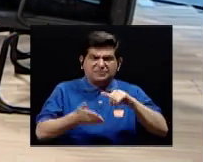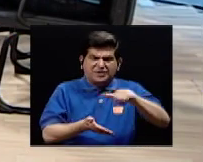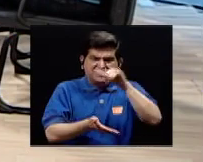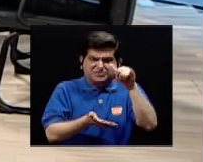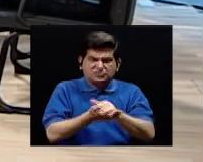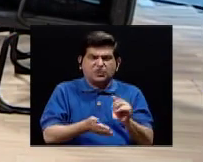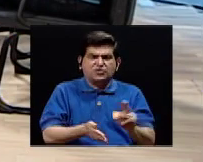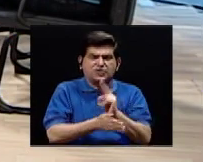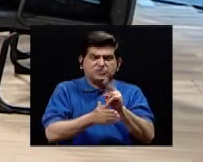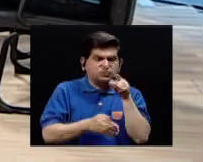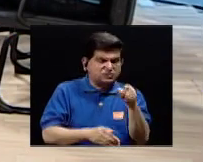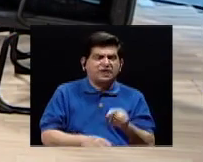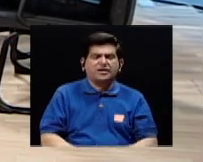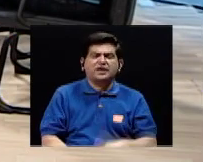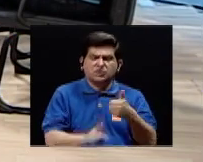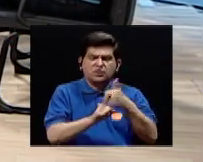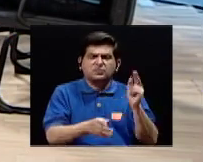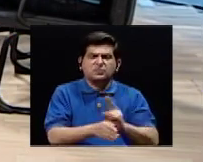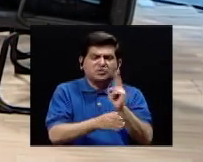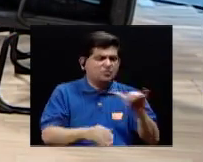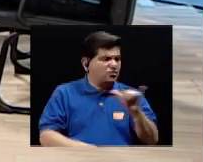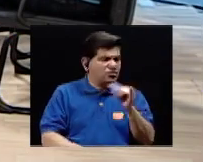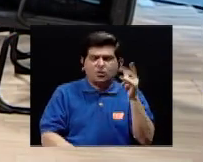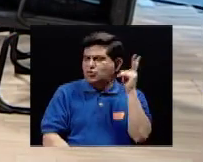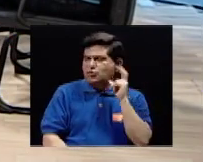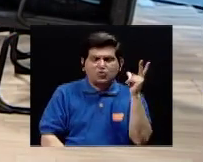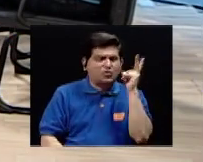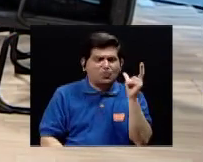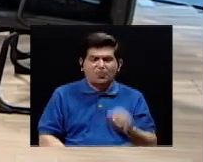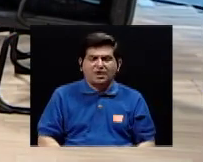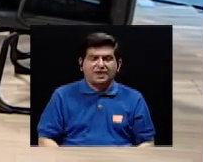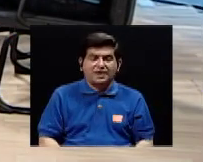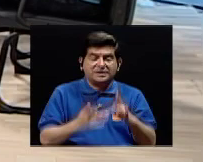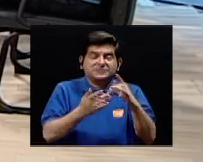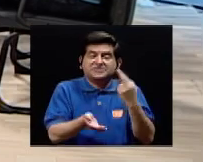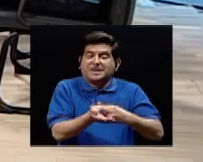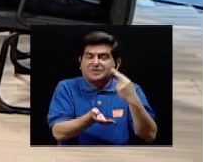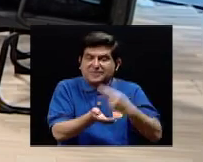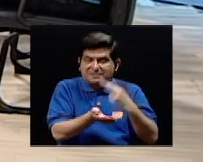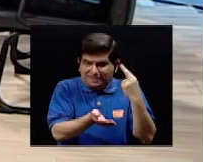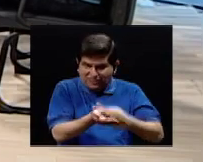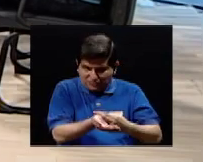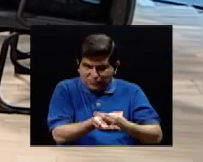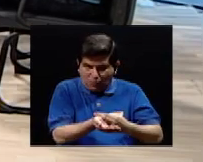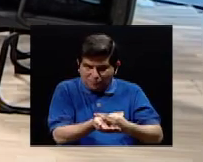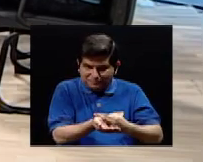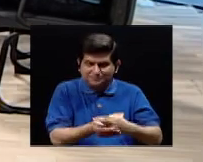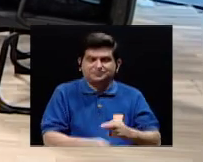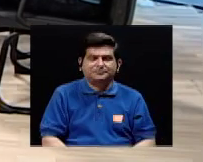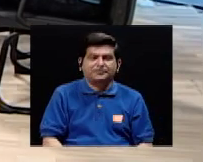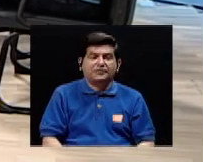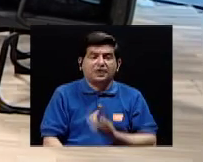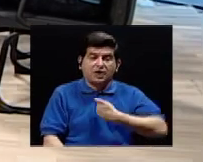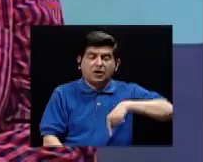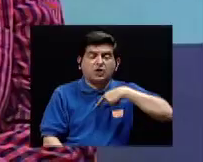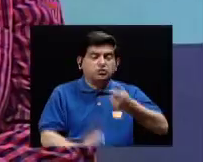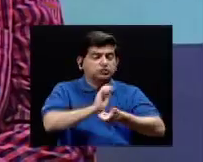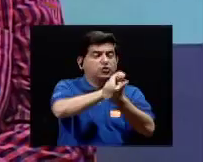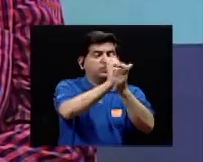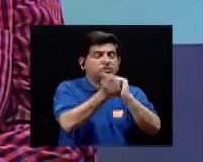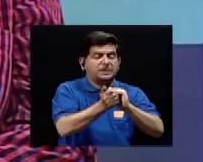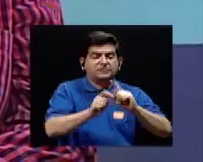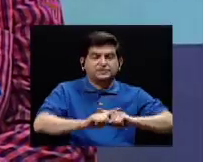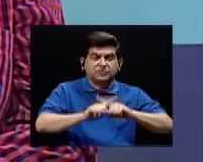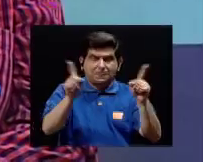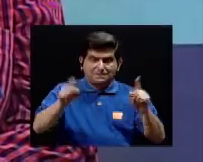José tocaba la música de ellos, porque efectivamente no suena para nada igual, sobre todo por ese tema del ritmo. Sí, claro. Y entonces hacemos una adaptación,